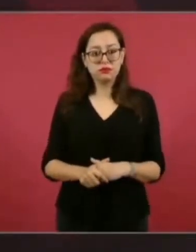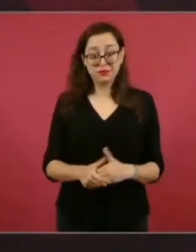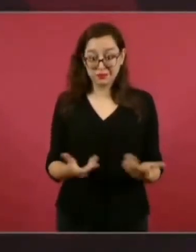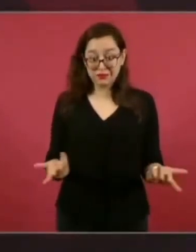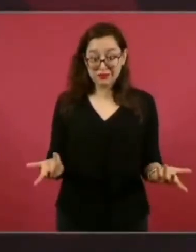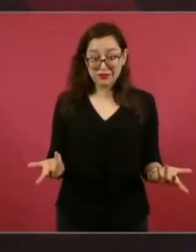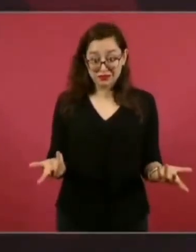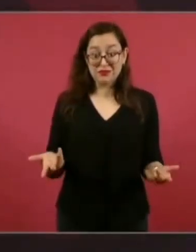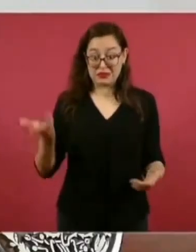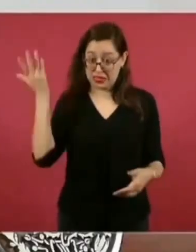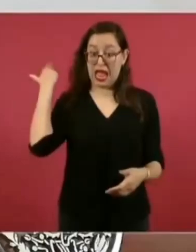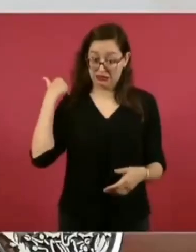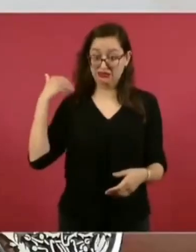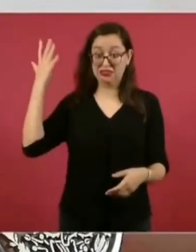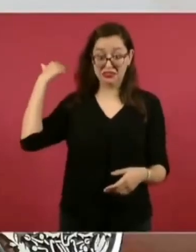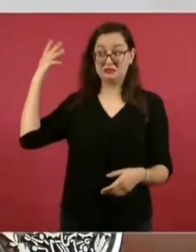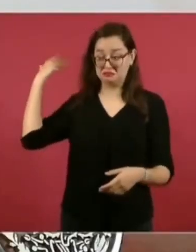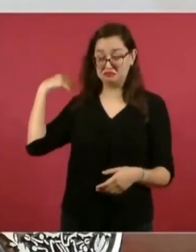Entonces, así era.